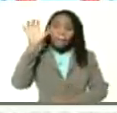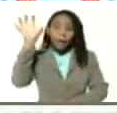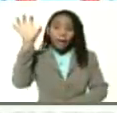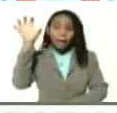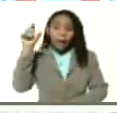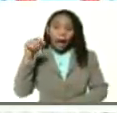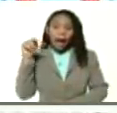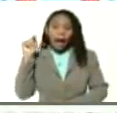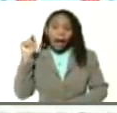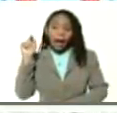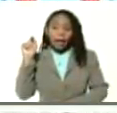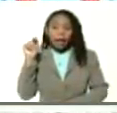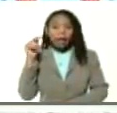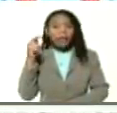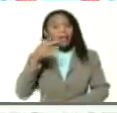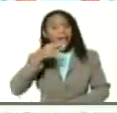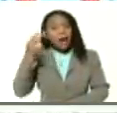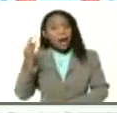en realidad